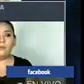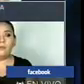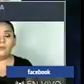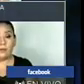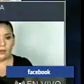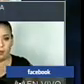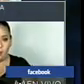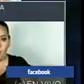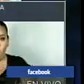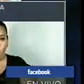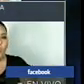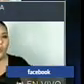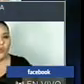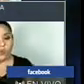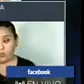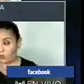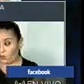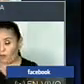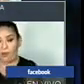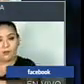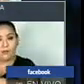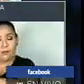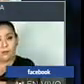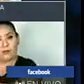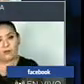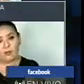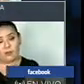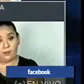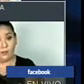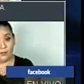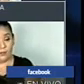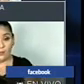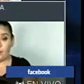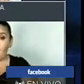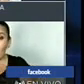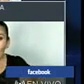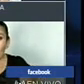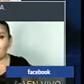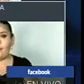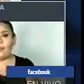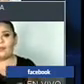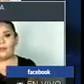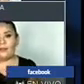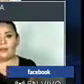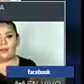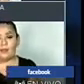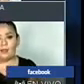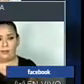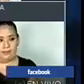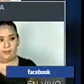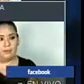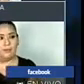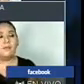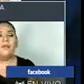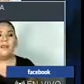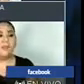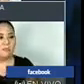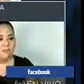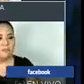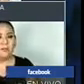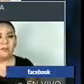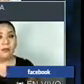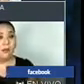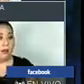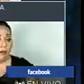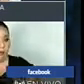Y a esta hora vamos hasta la Asamblea Legislativa con la periodista Tatiana Funes, que nos tiene datos importantes sobre temas que se esperan, se discutan en este